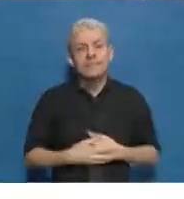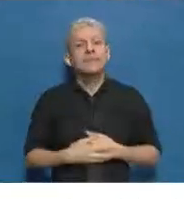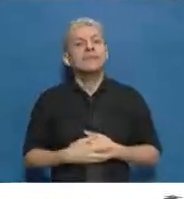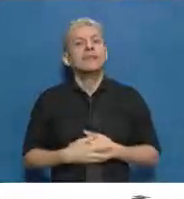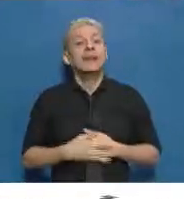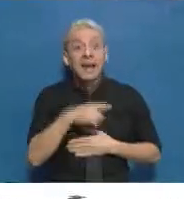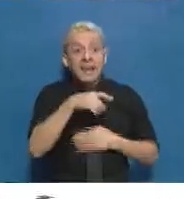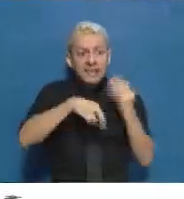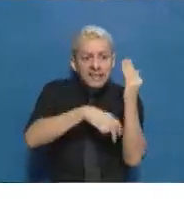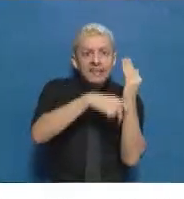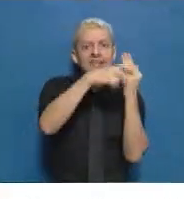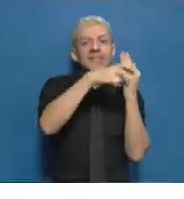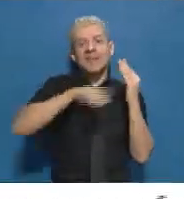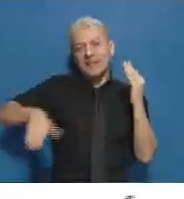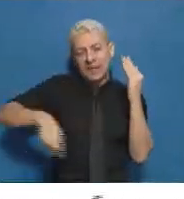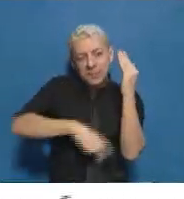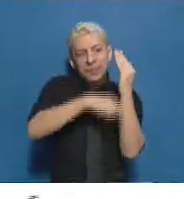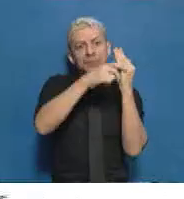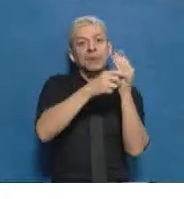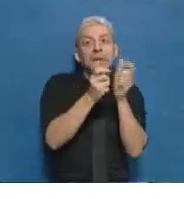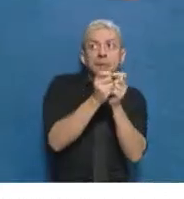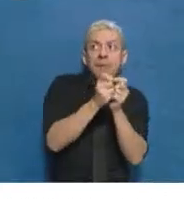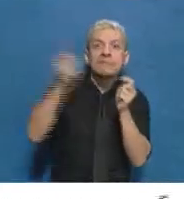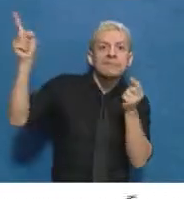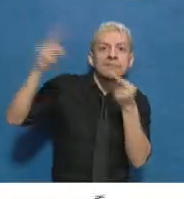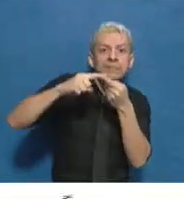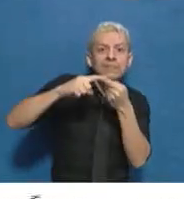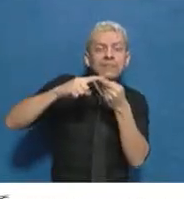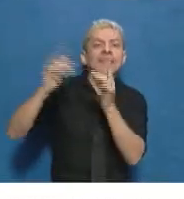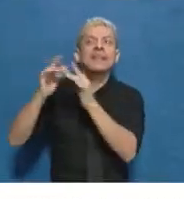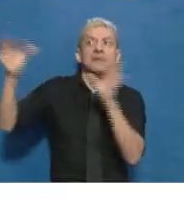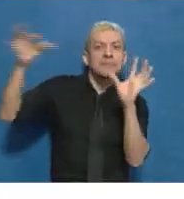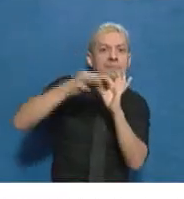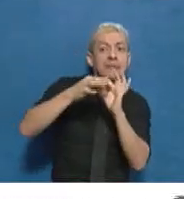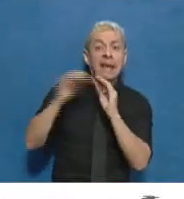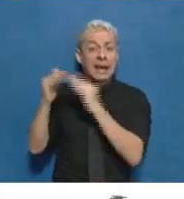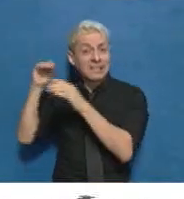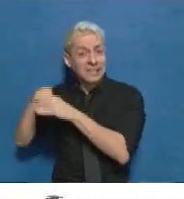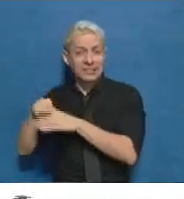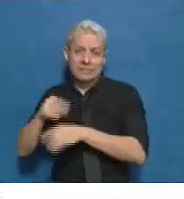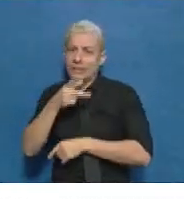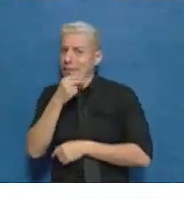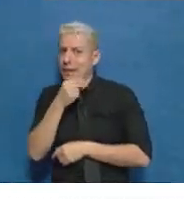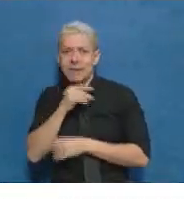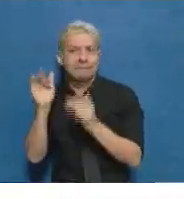él encontraba señal para hacer sus tareas. Sí, ahí tienen mejor señal. En la casa, dentro de la casa, nada de señal.